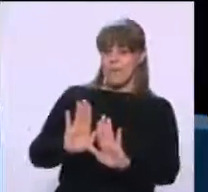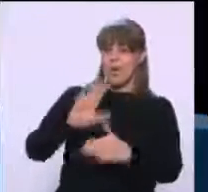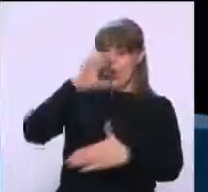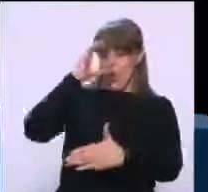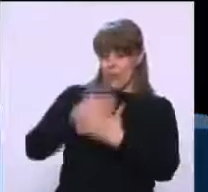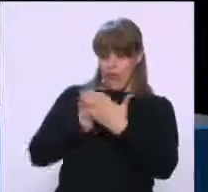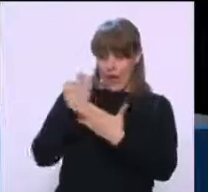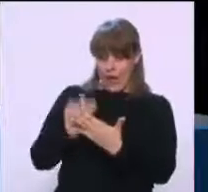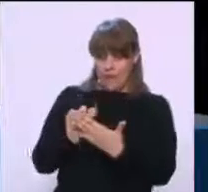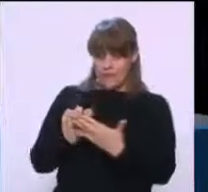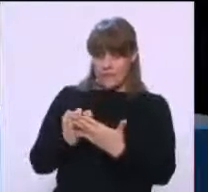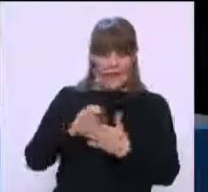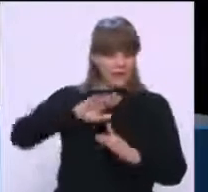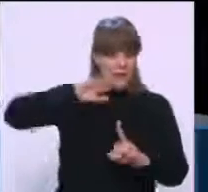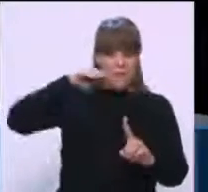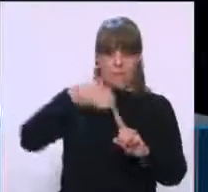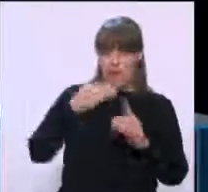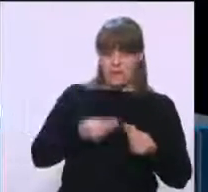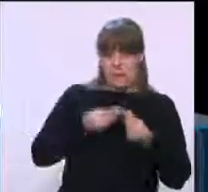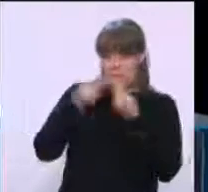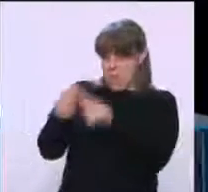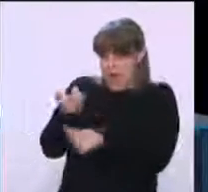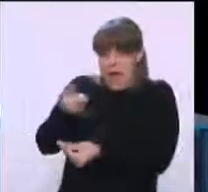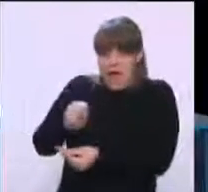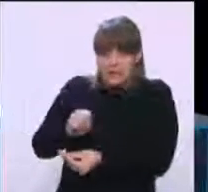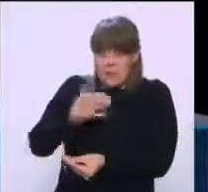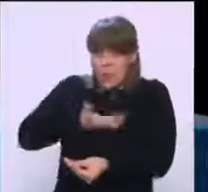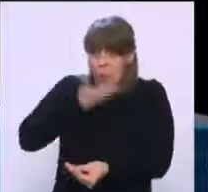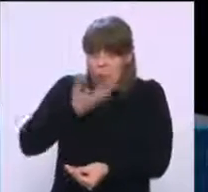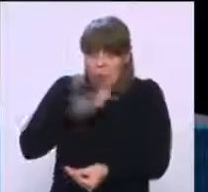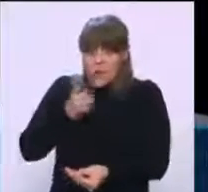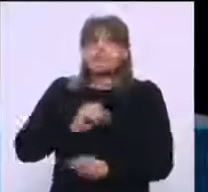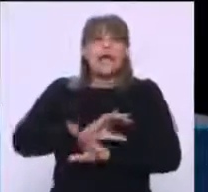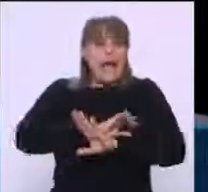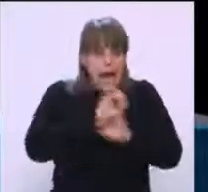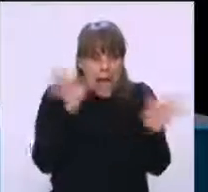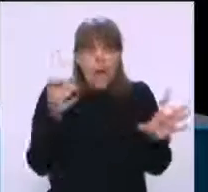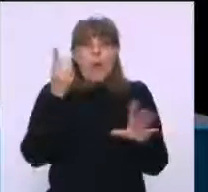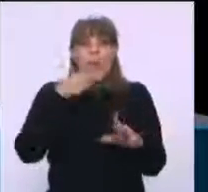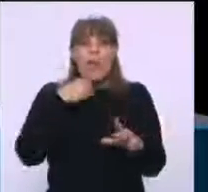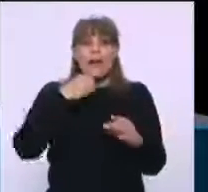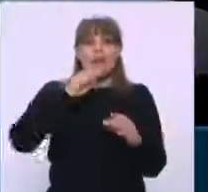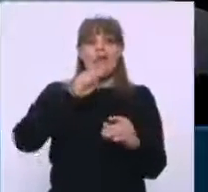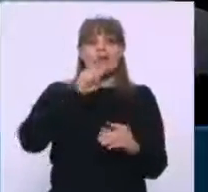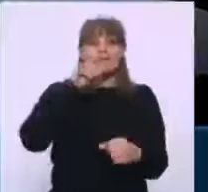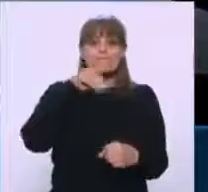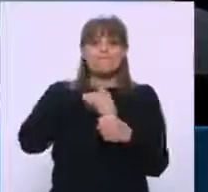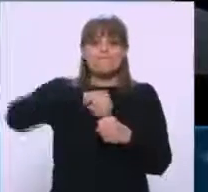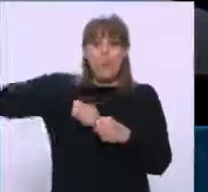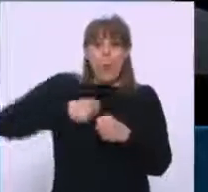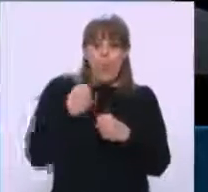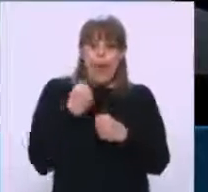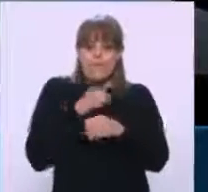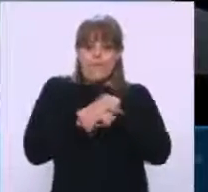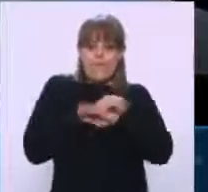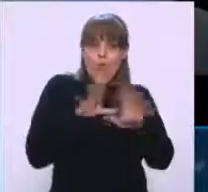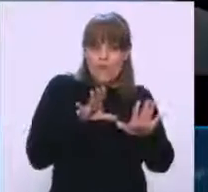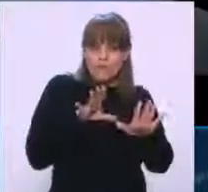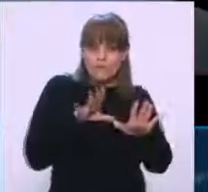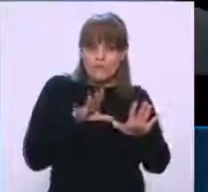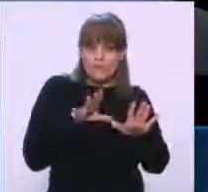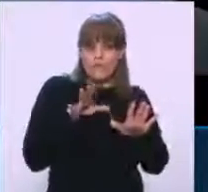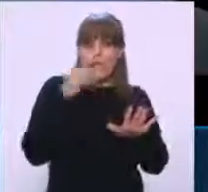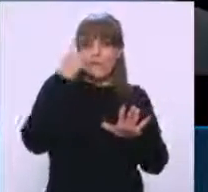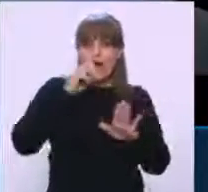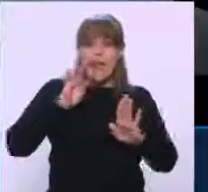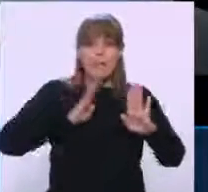dan por adjudicación directa. Claro, porque tú quieres reservar la información porque lo que estás protegiendo es el fin de